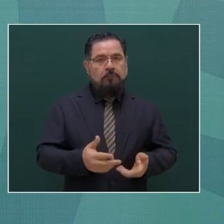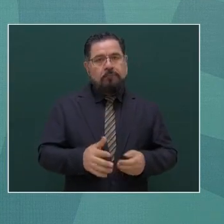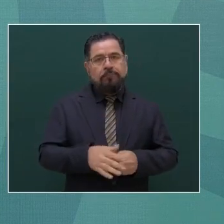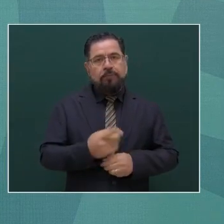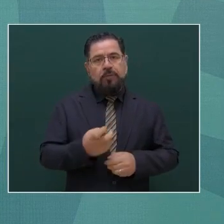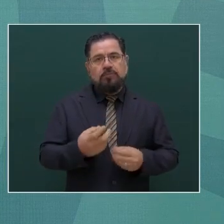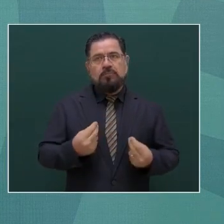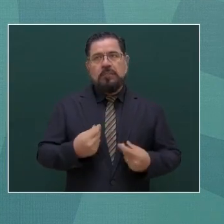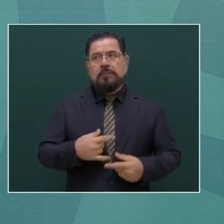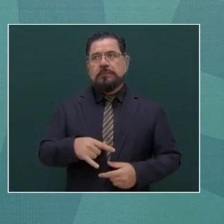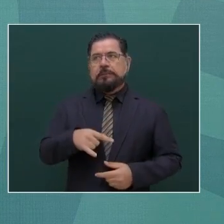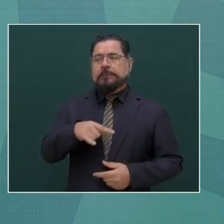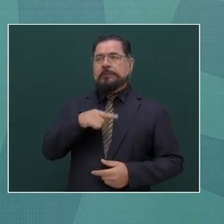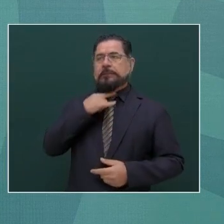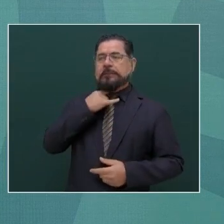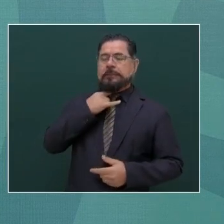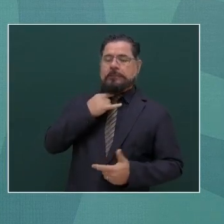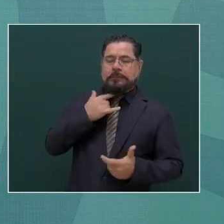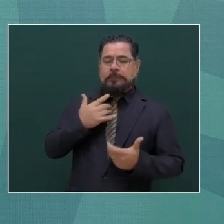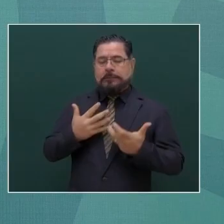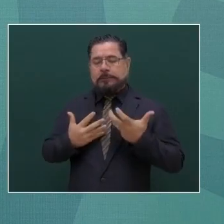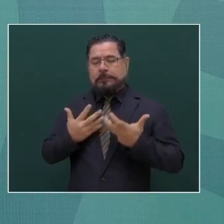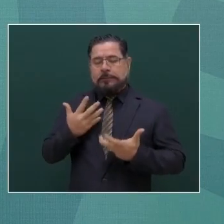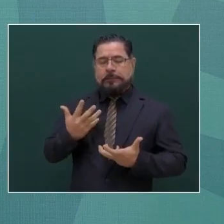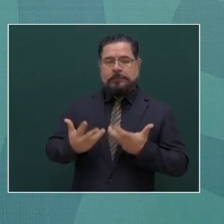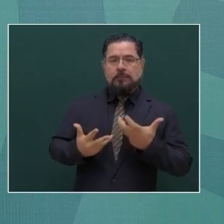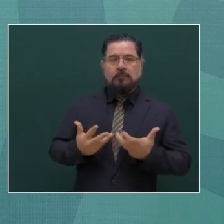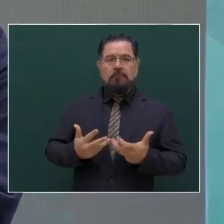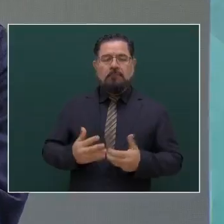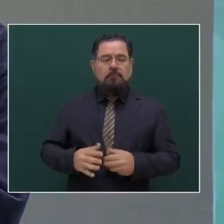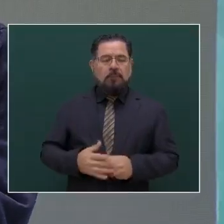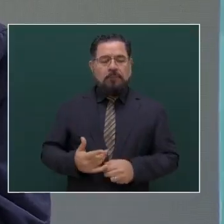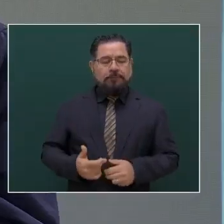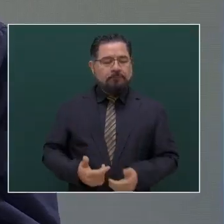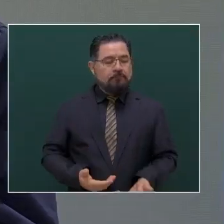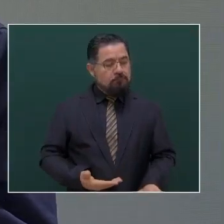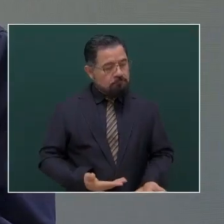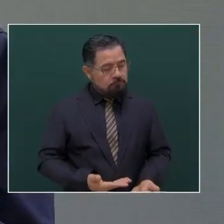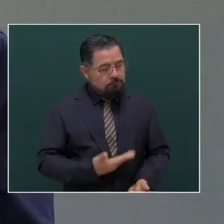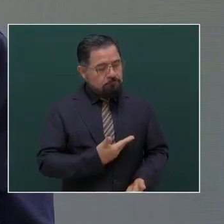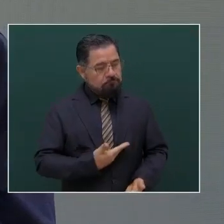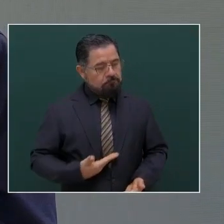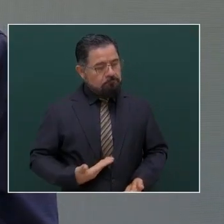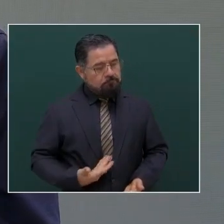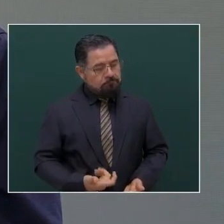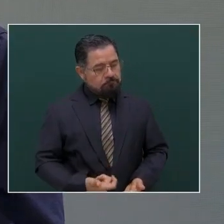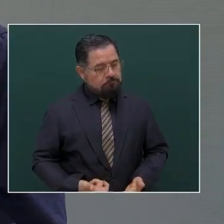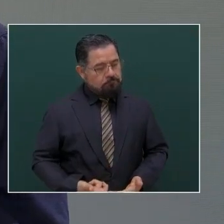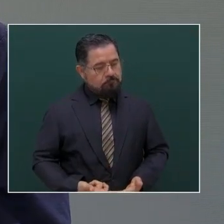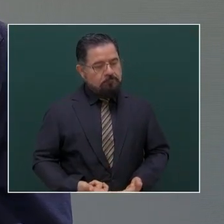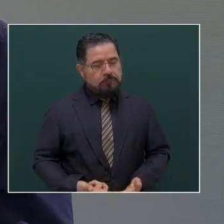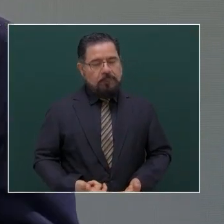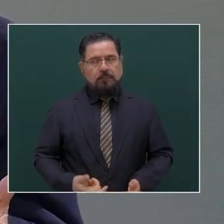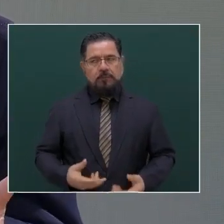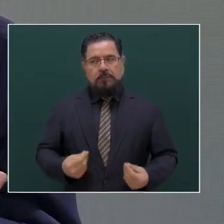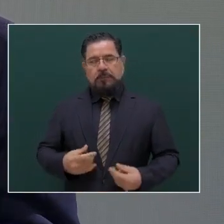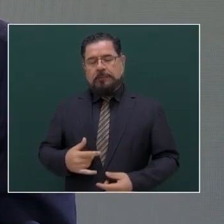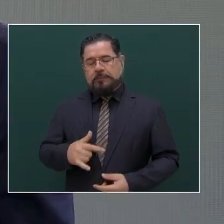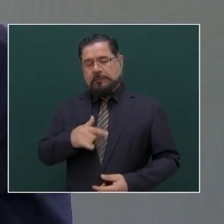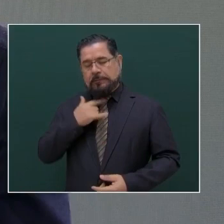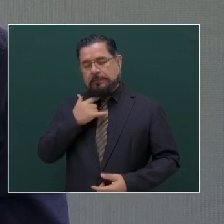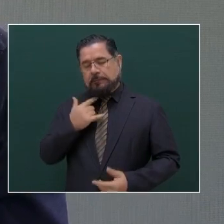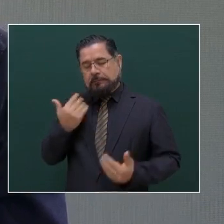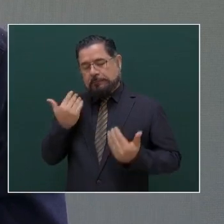examen, ¿no? Y entonces tenía que pagar la extorsión, el moche. Para eso